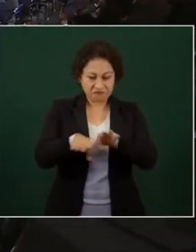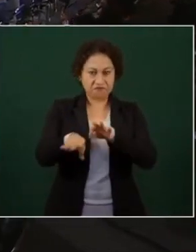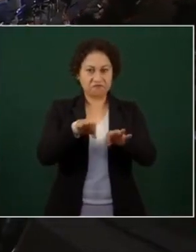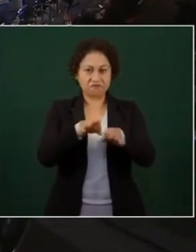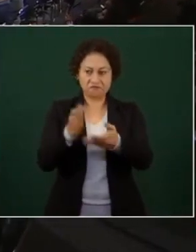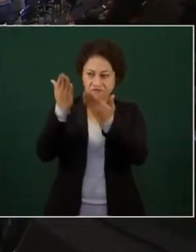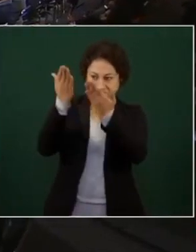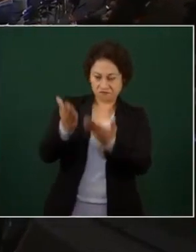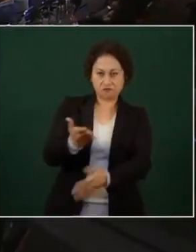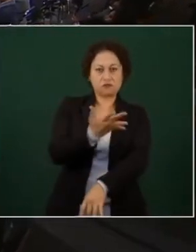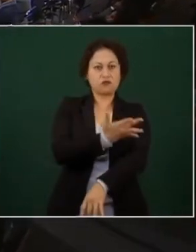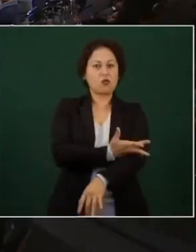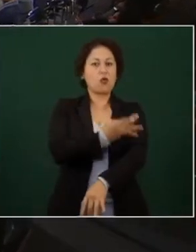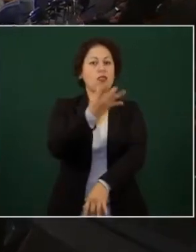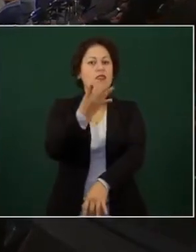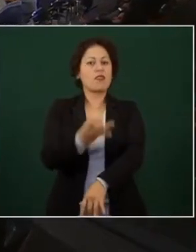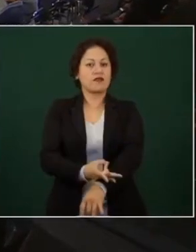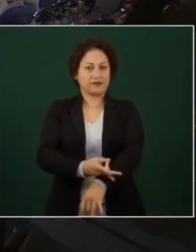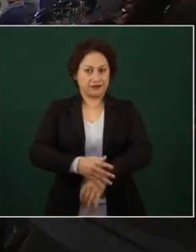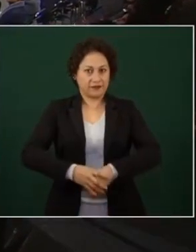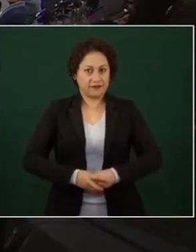honesta,